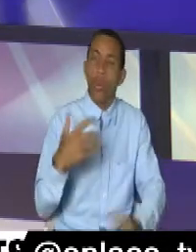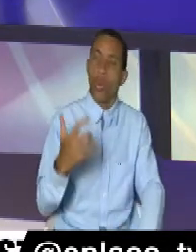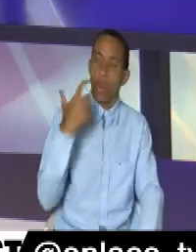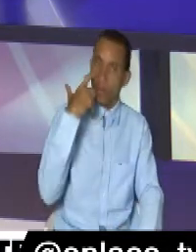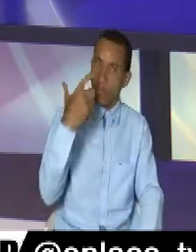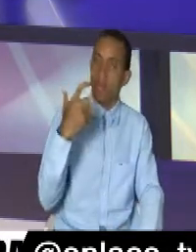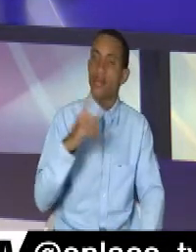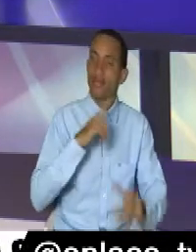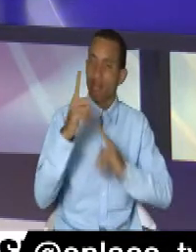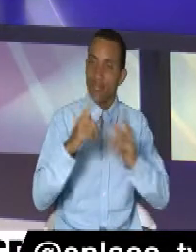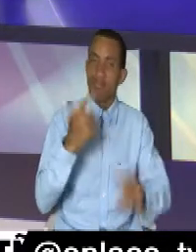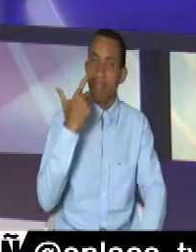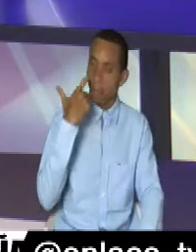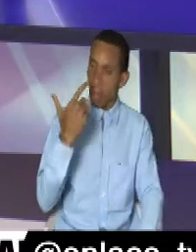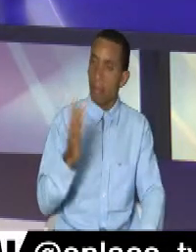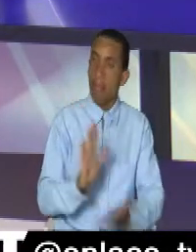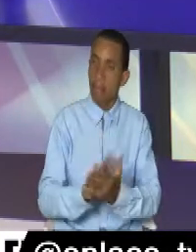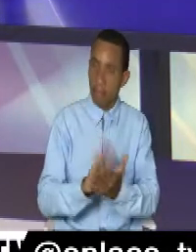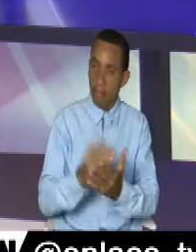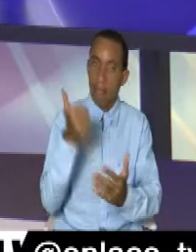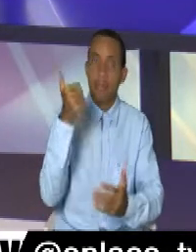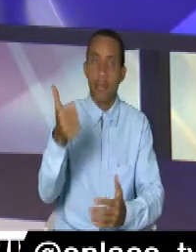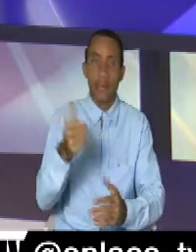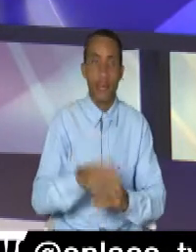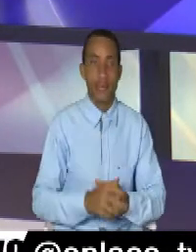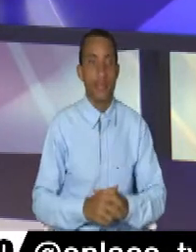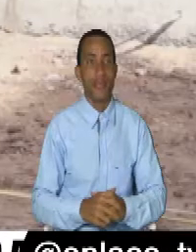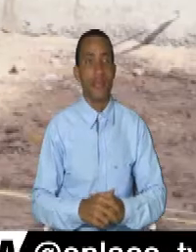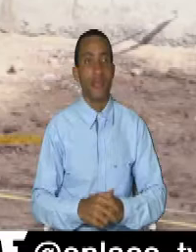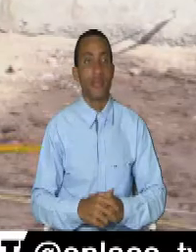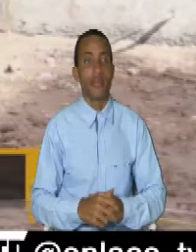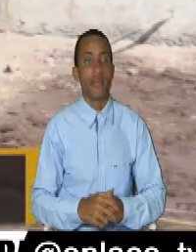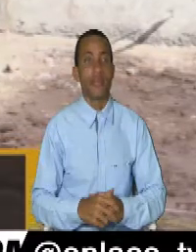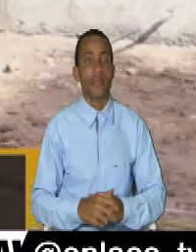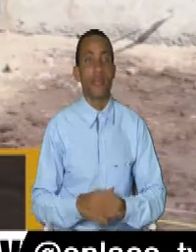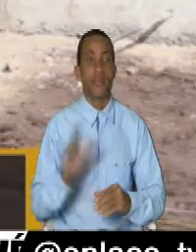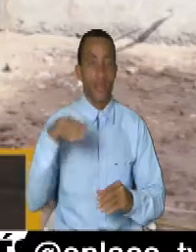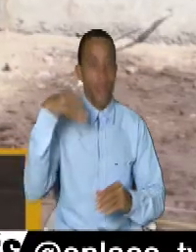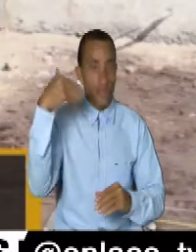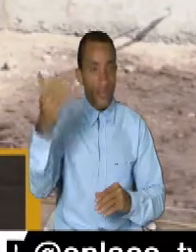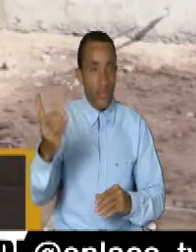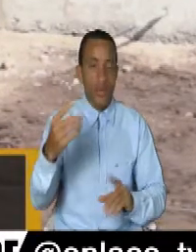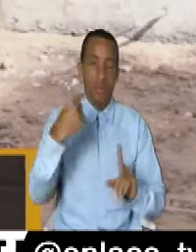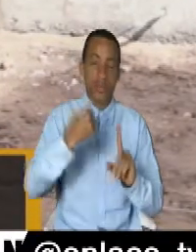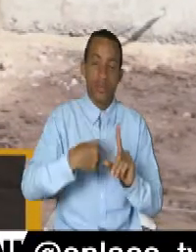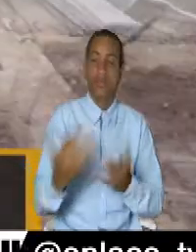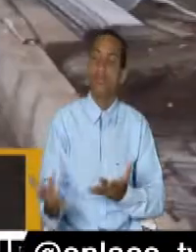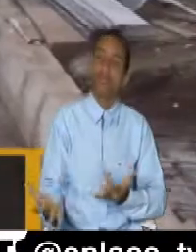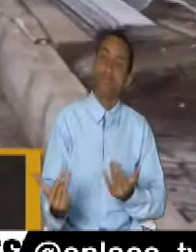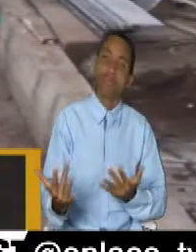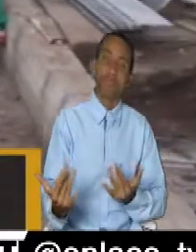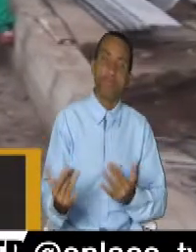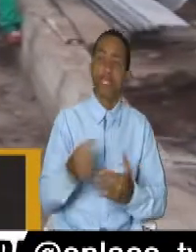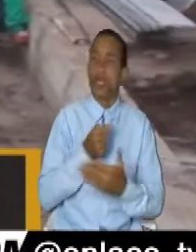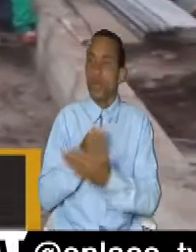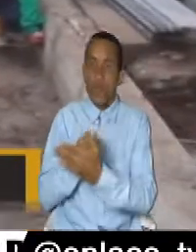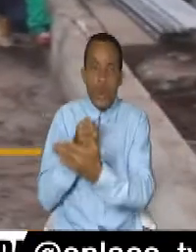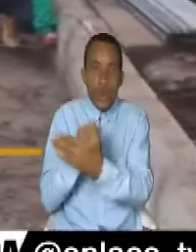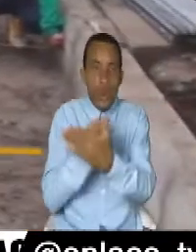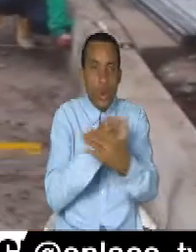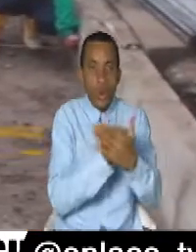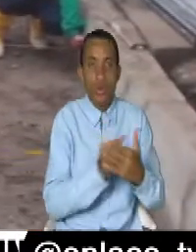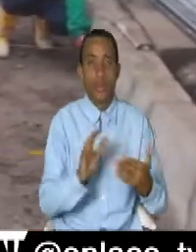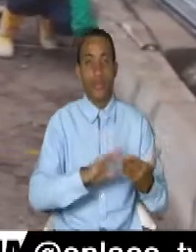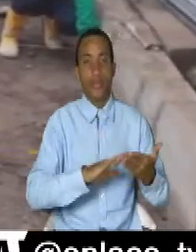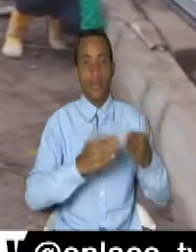interviene 70 metros lineales de vía nueva. Luego de largos meses de espera y de incansables gestiones, la comunidad de